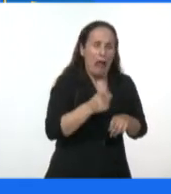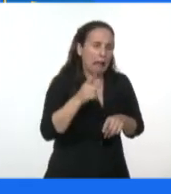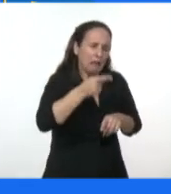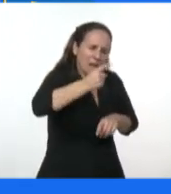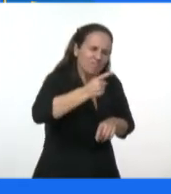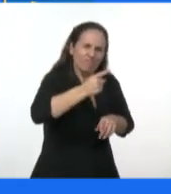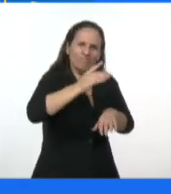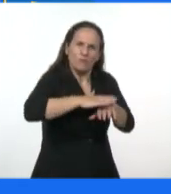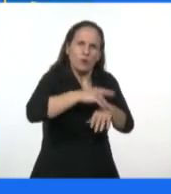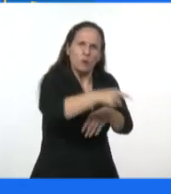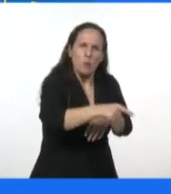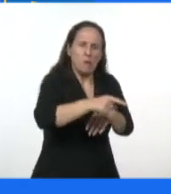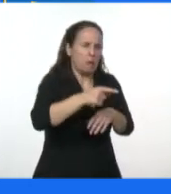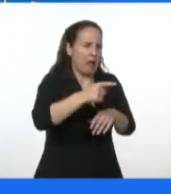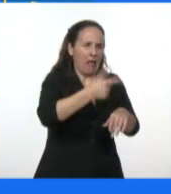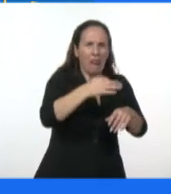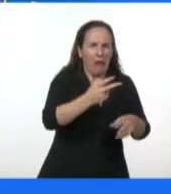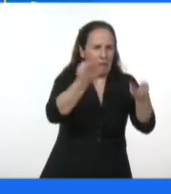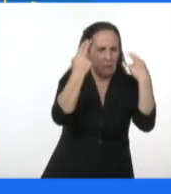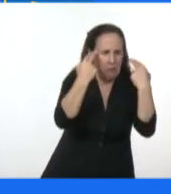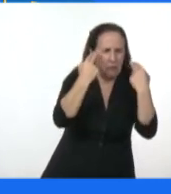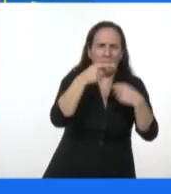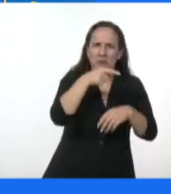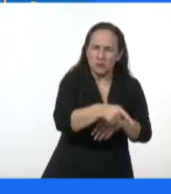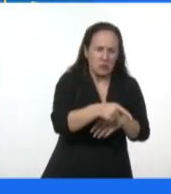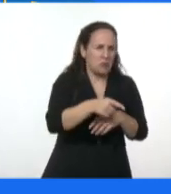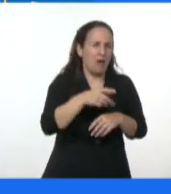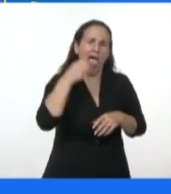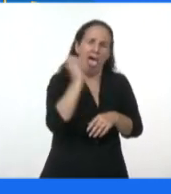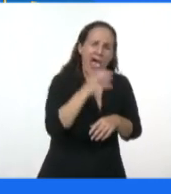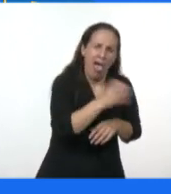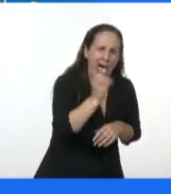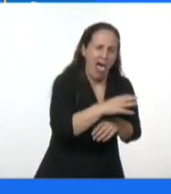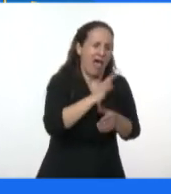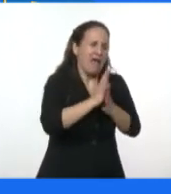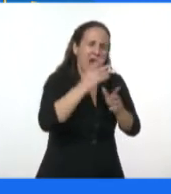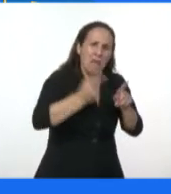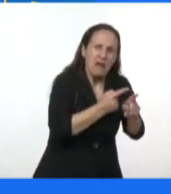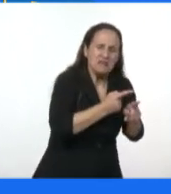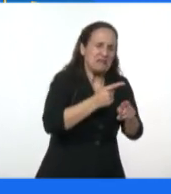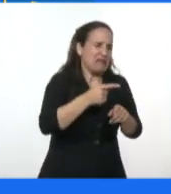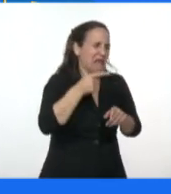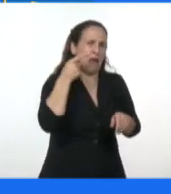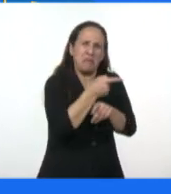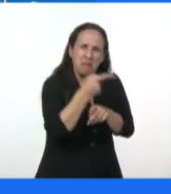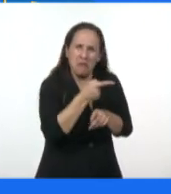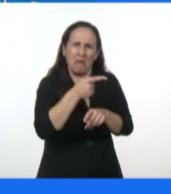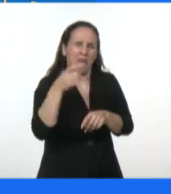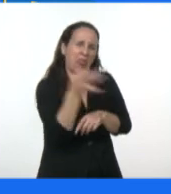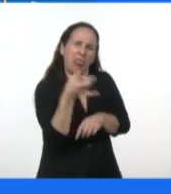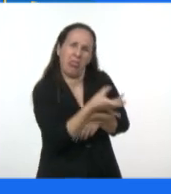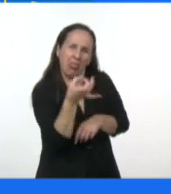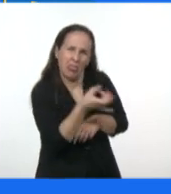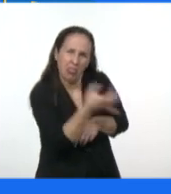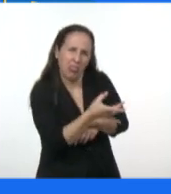constante, exigencia de obediencia, sumisión, coerción verbal, persecución, insulto, indiferencia,